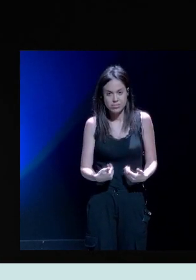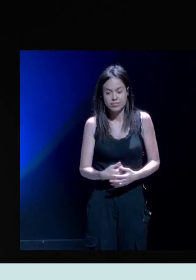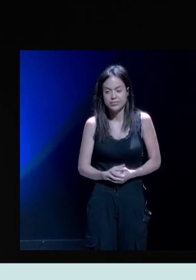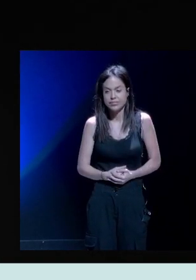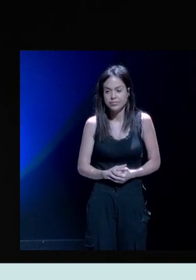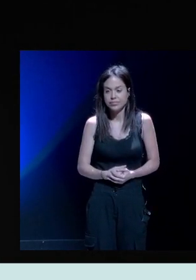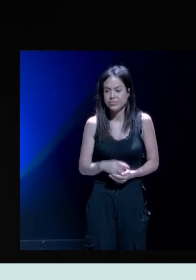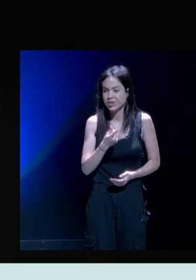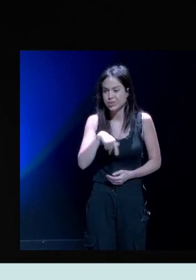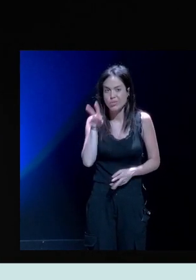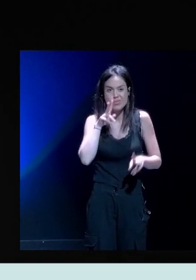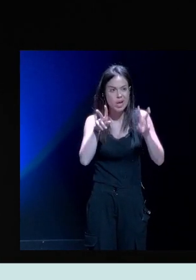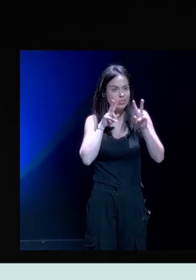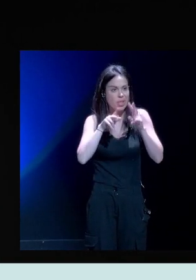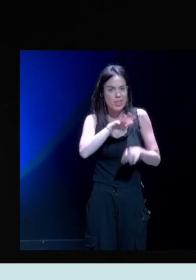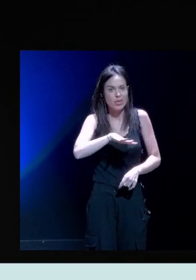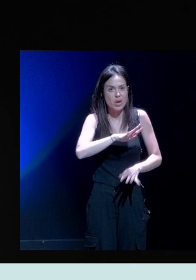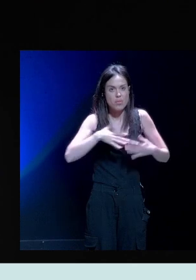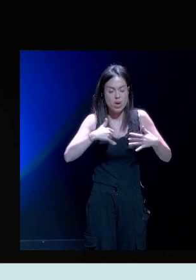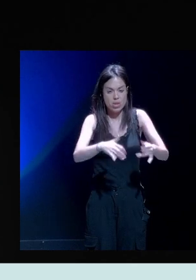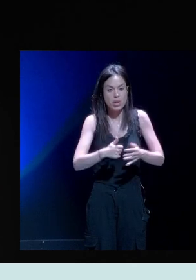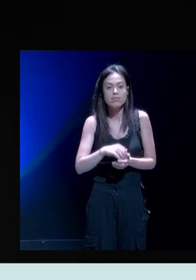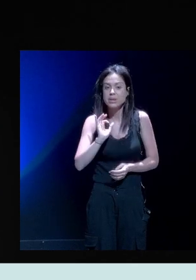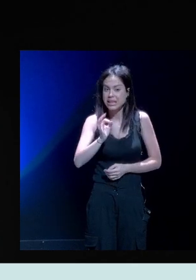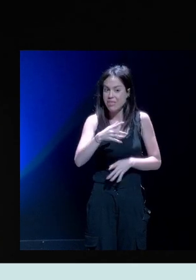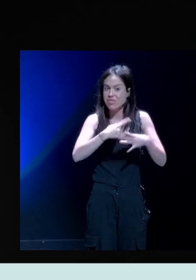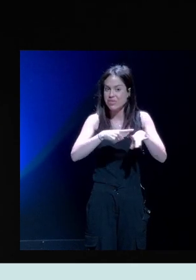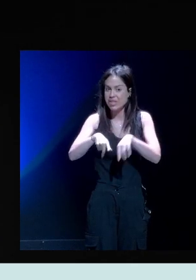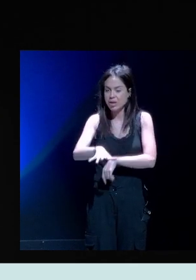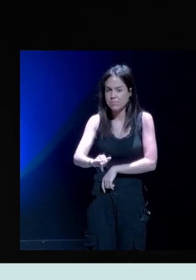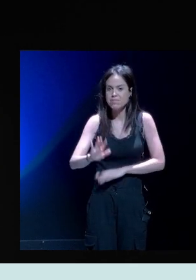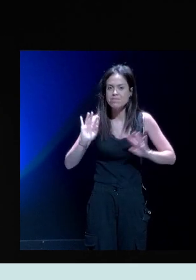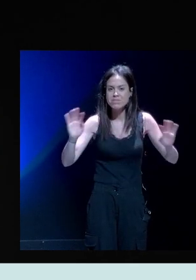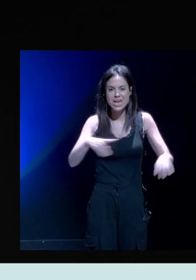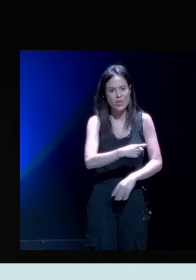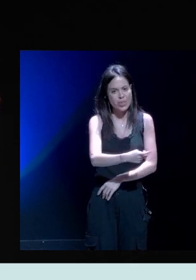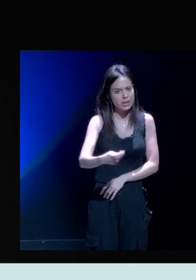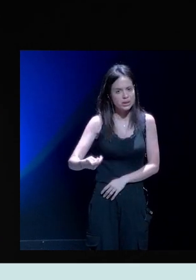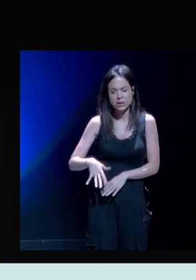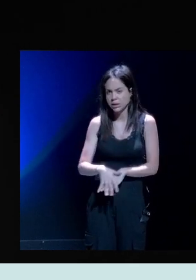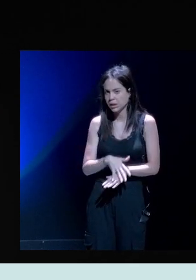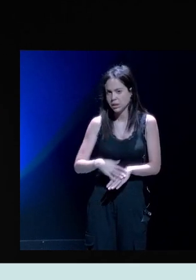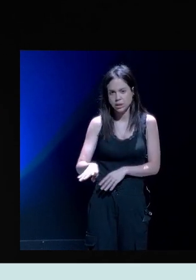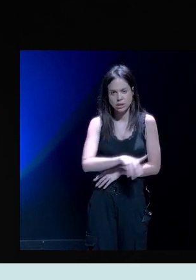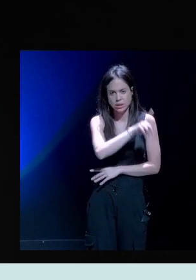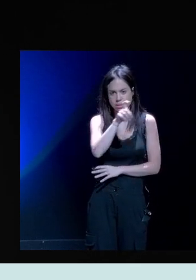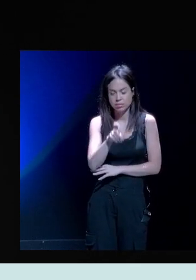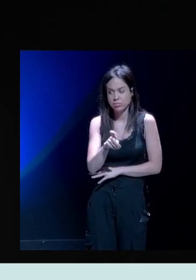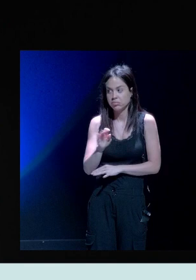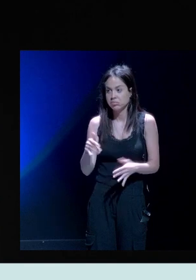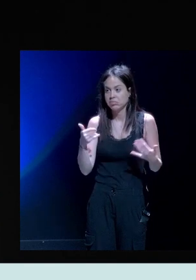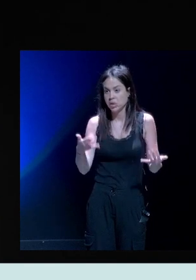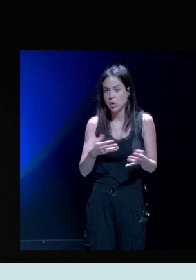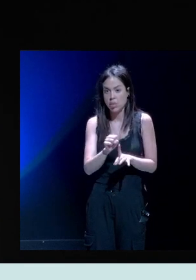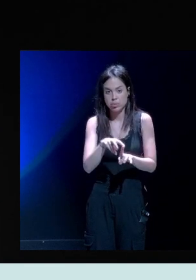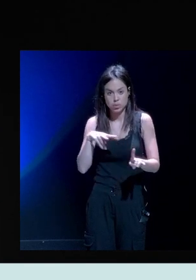vamos a ver en todas partes, por supuesto con diferencias, pero estas necesidades son fundamentales y desde ese punto de